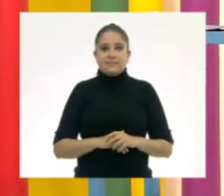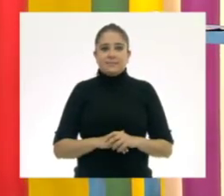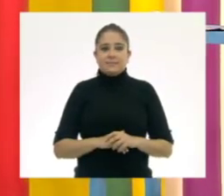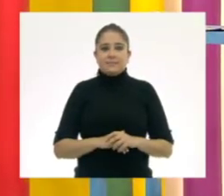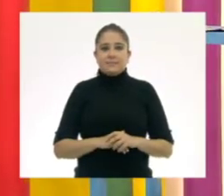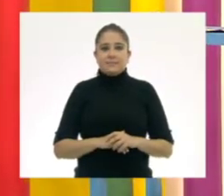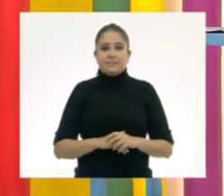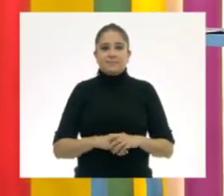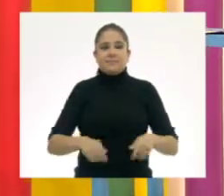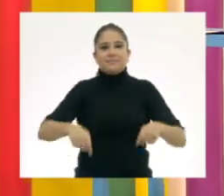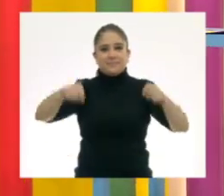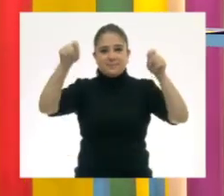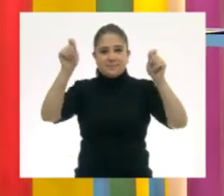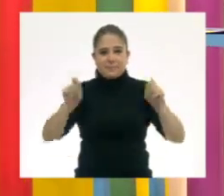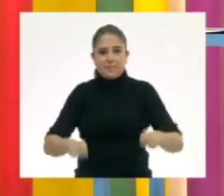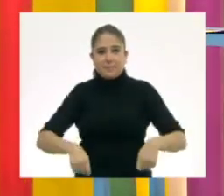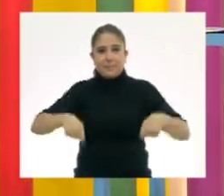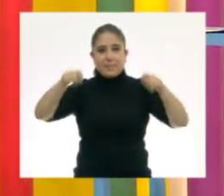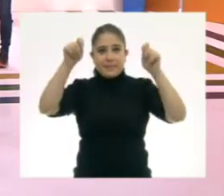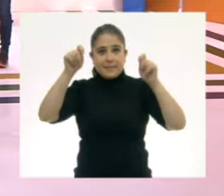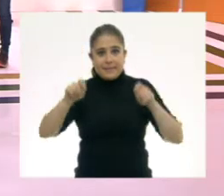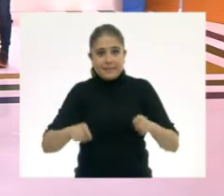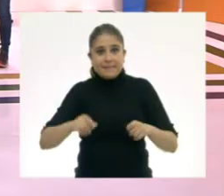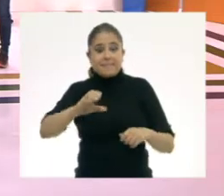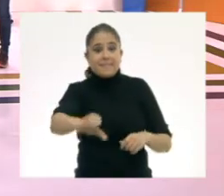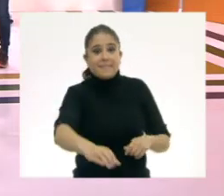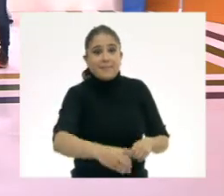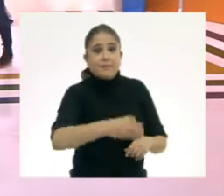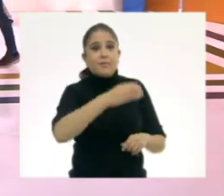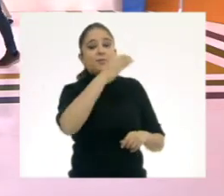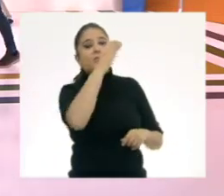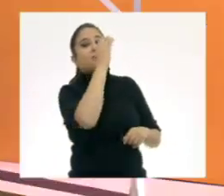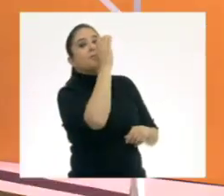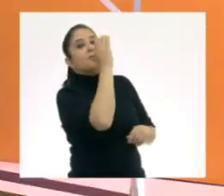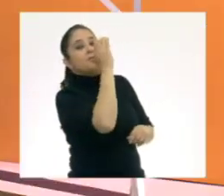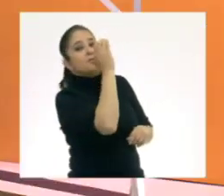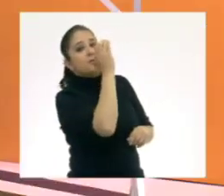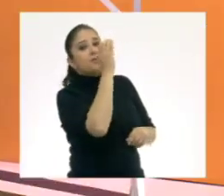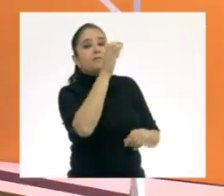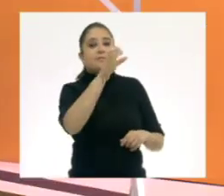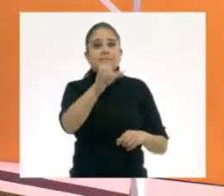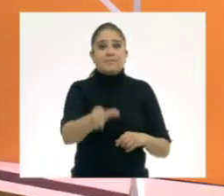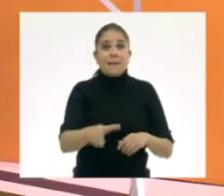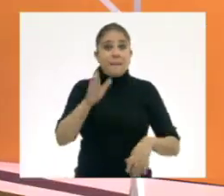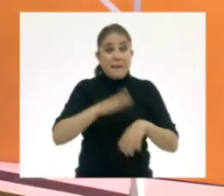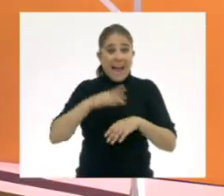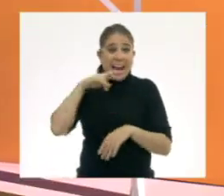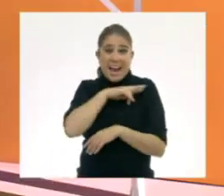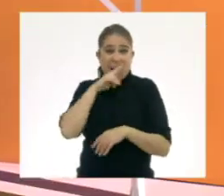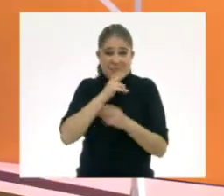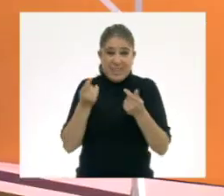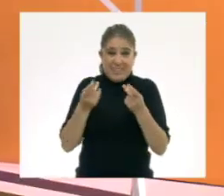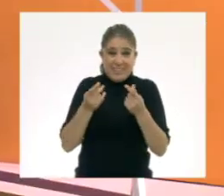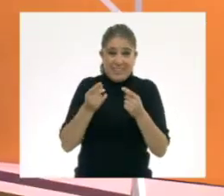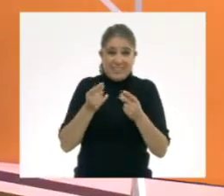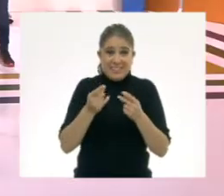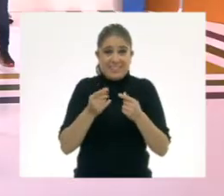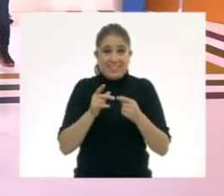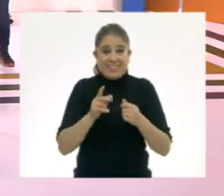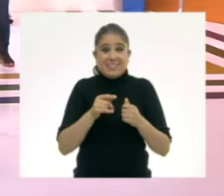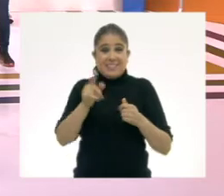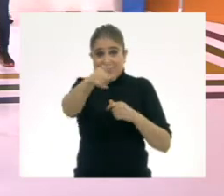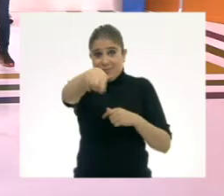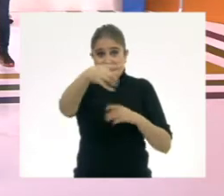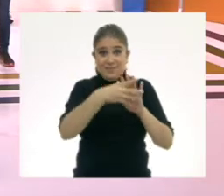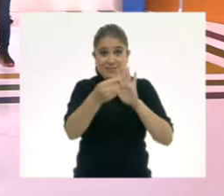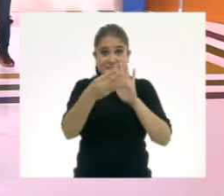Y Más rápido, Mariana, ¿te parece? Va. Chicos, va.